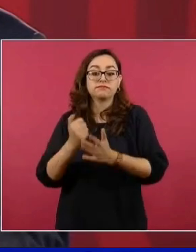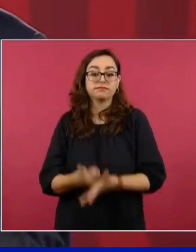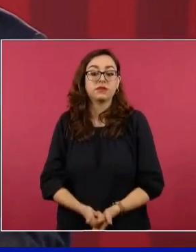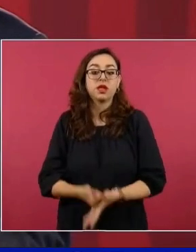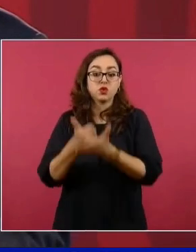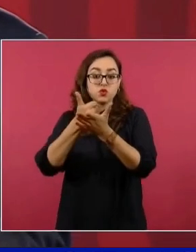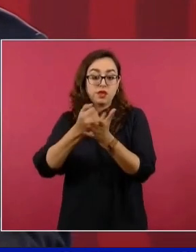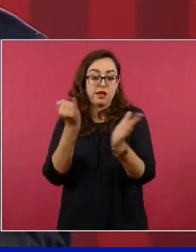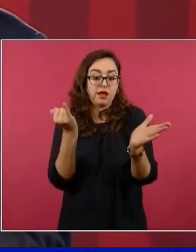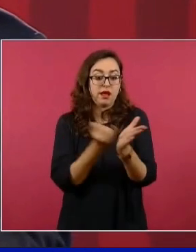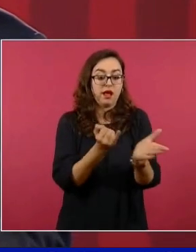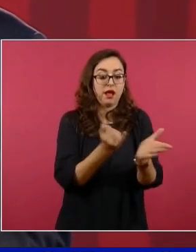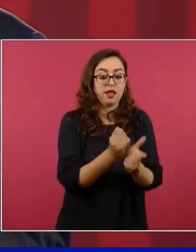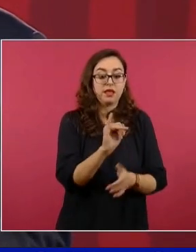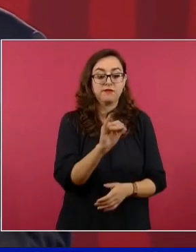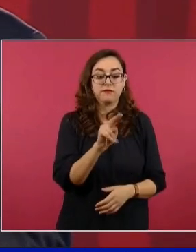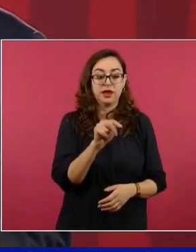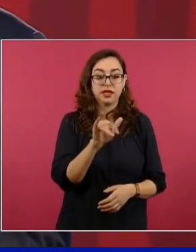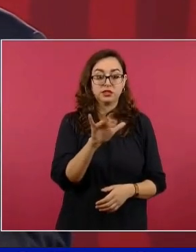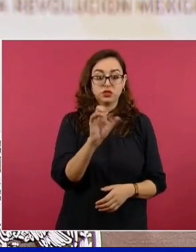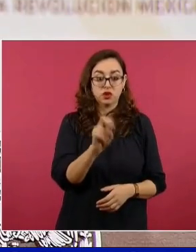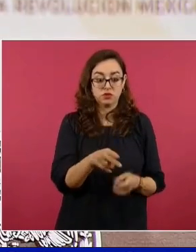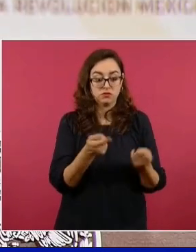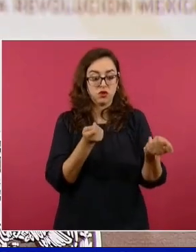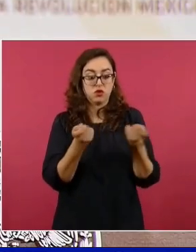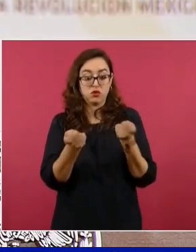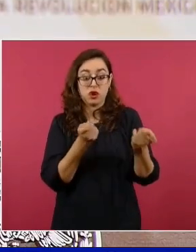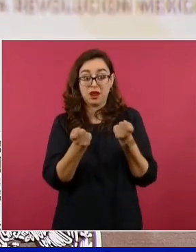tendríamos la inflación en 14%